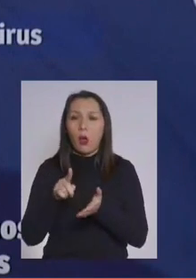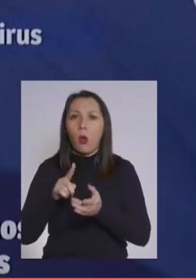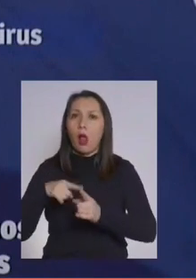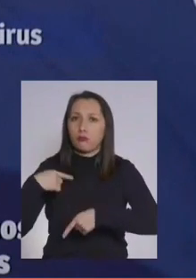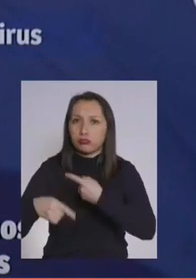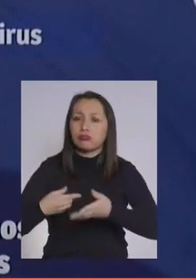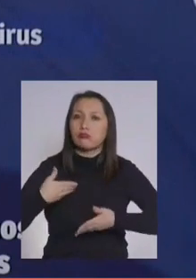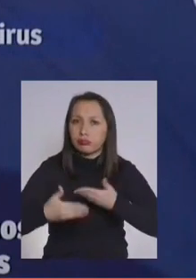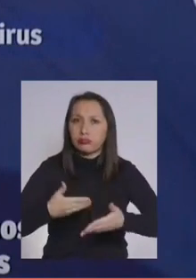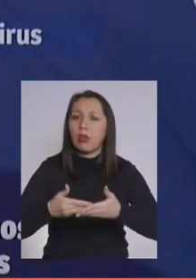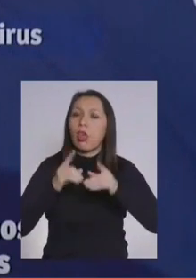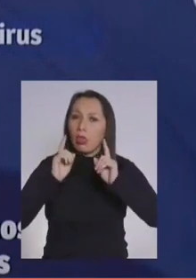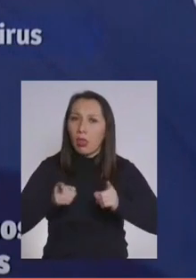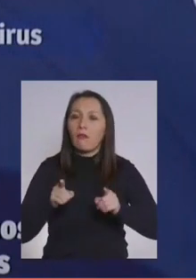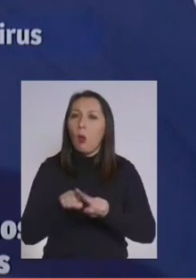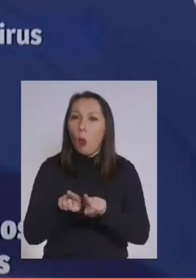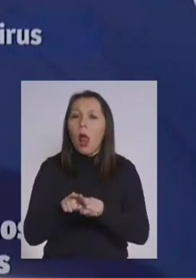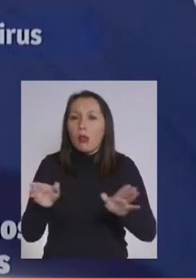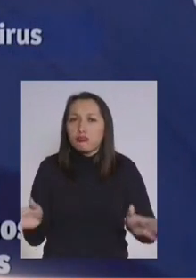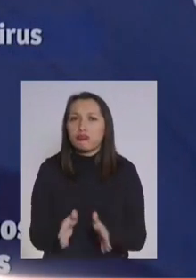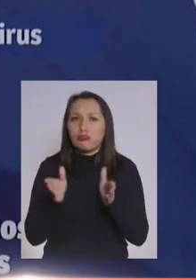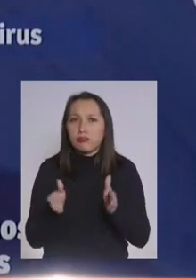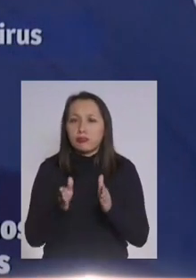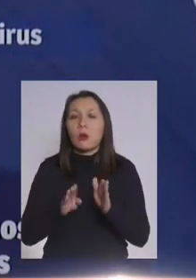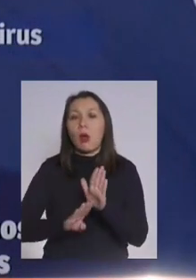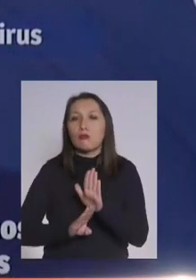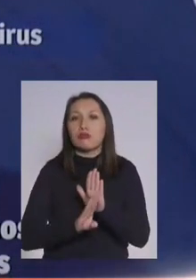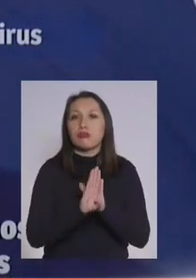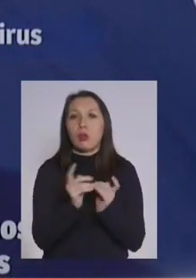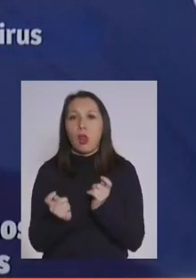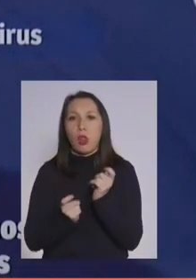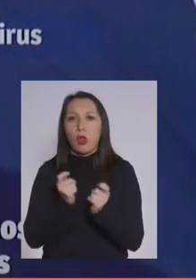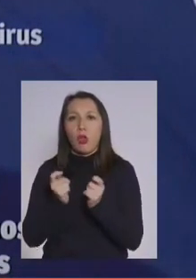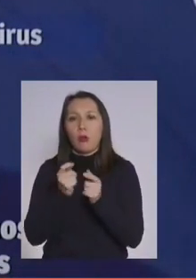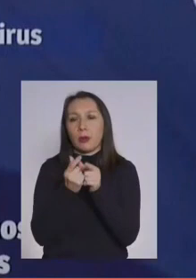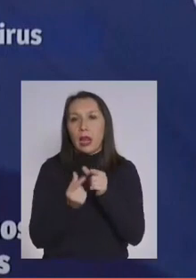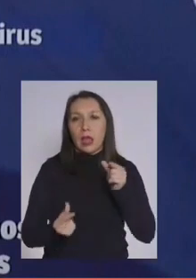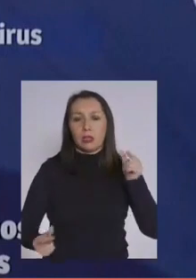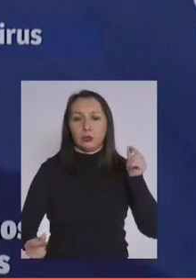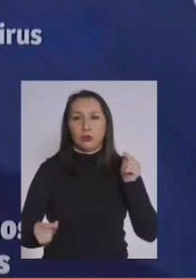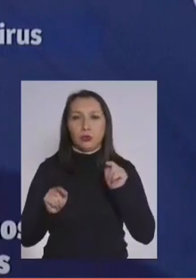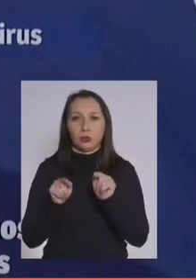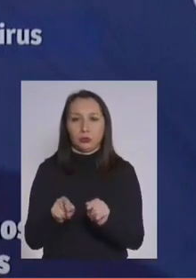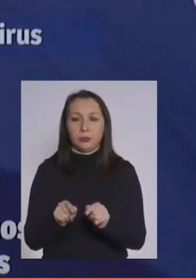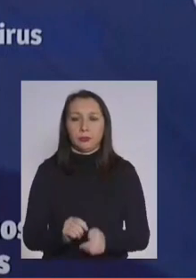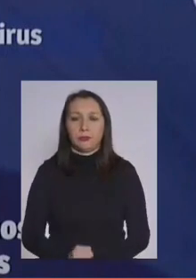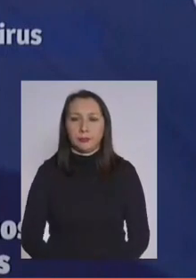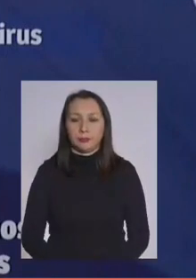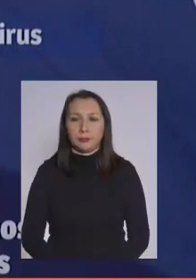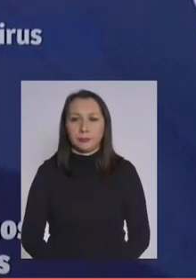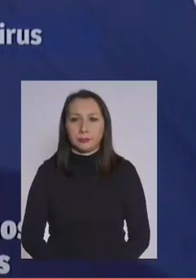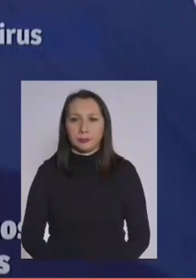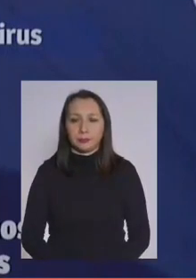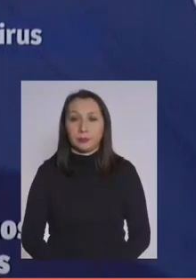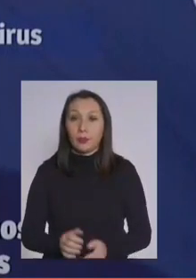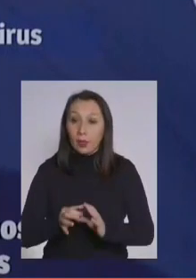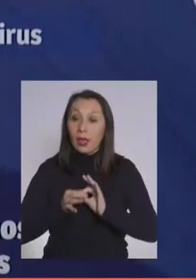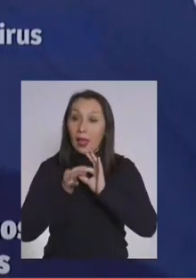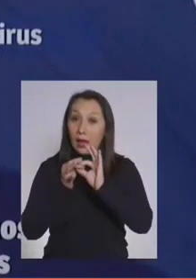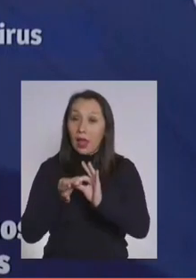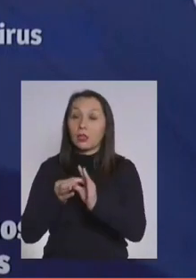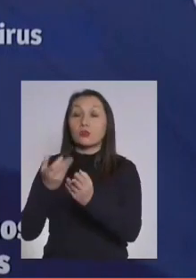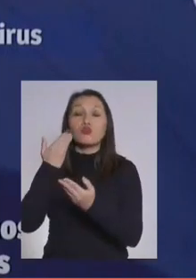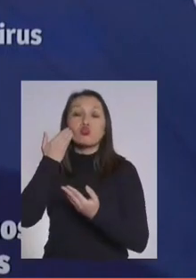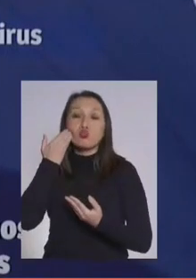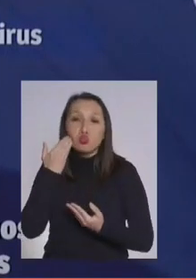motor deben ser un motor de la reactivación nacional económica agradecemos